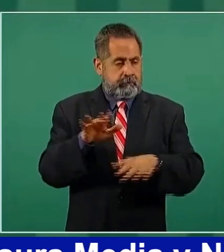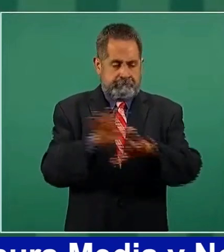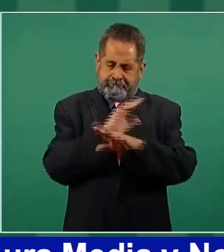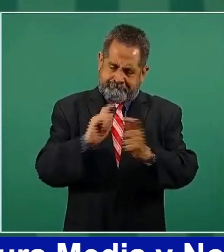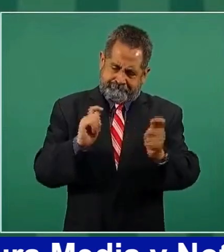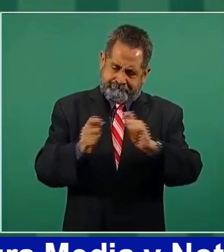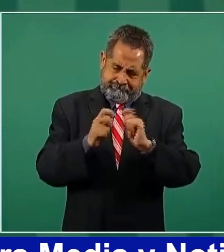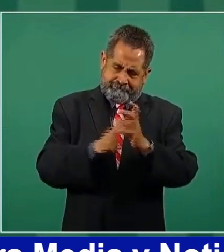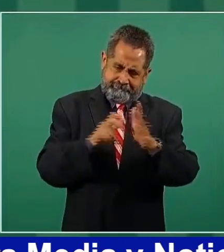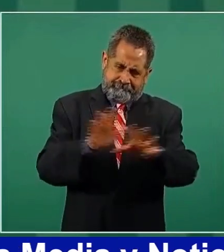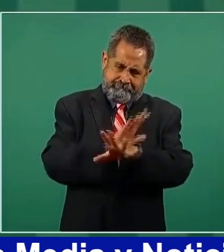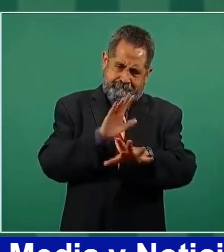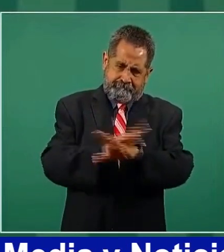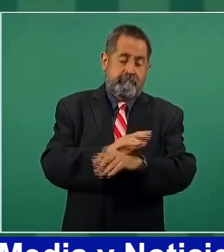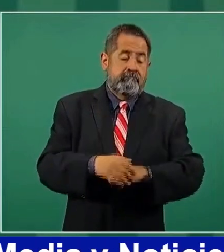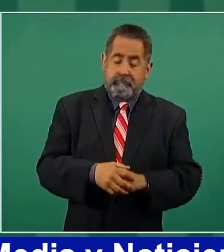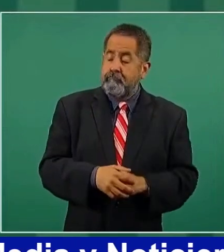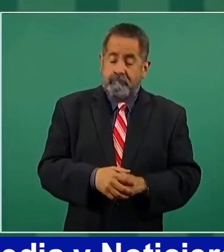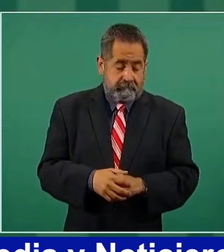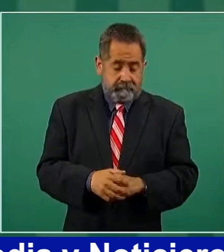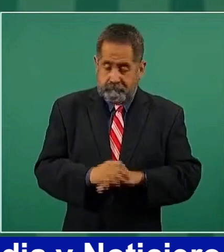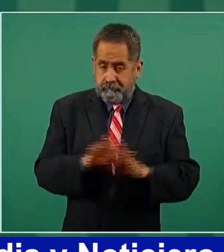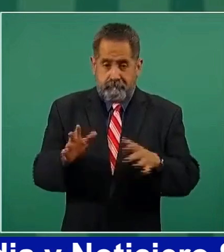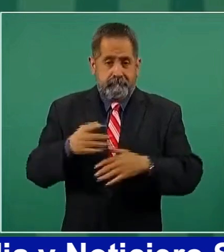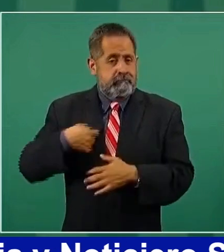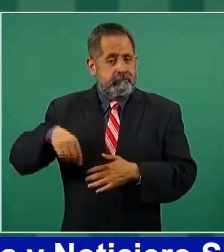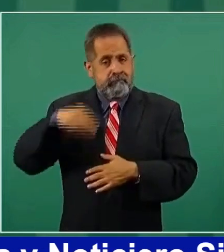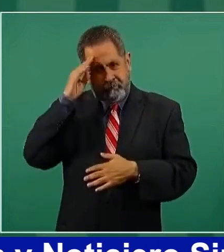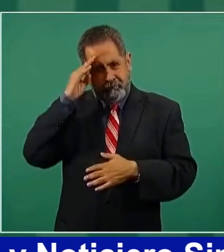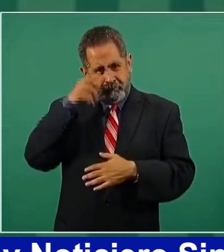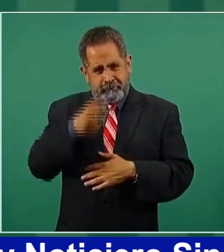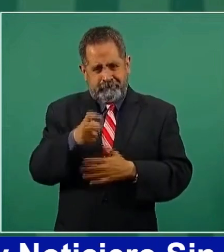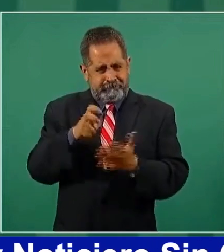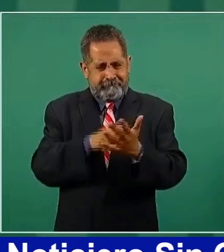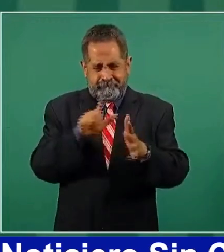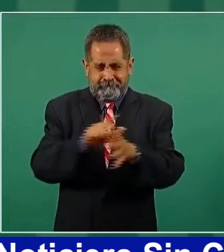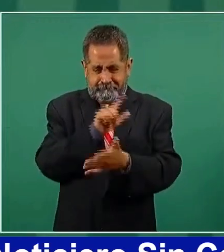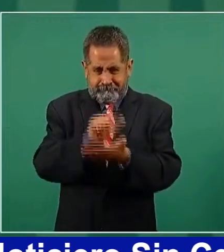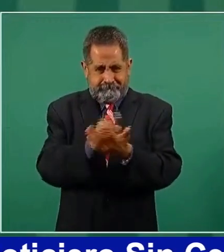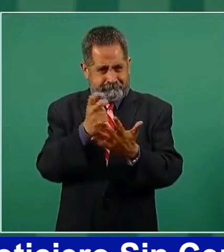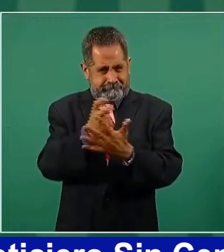y se consideró de que estas reformas